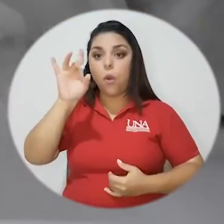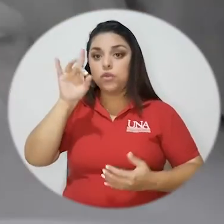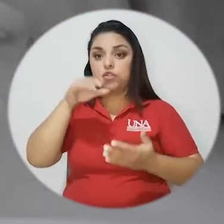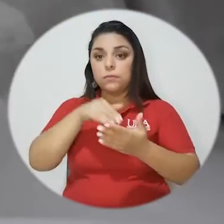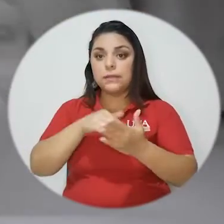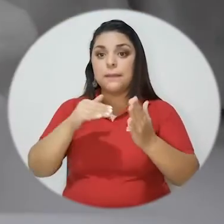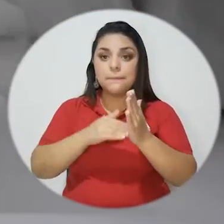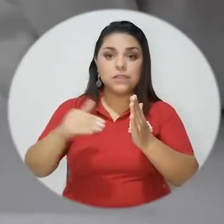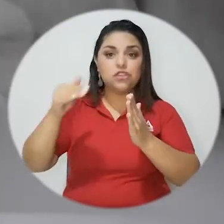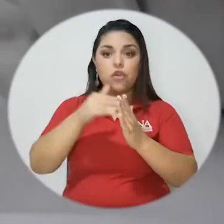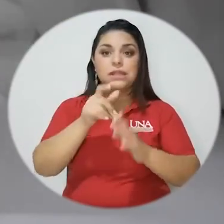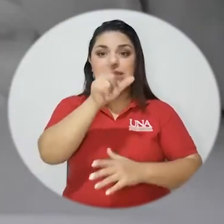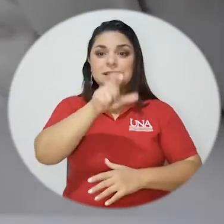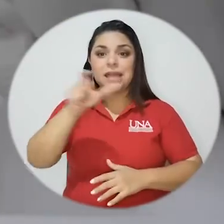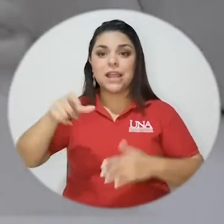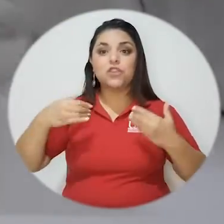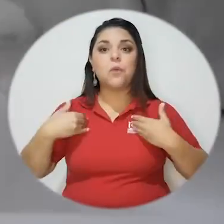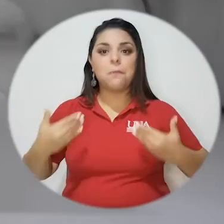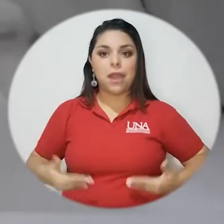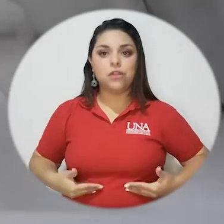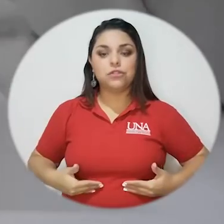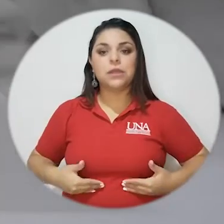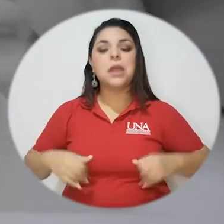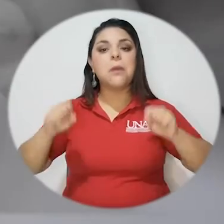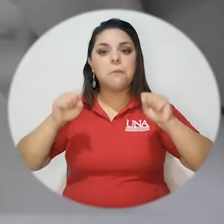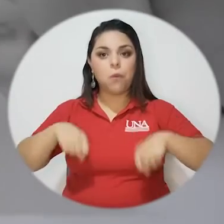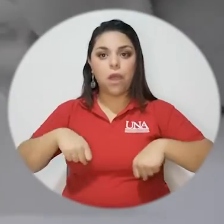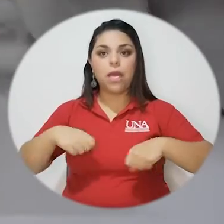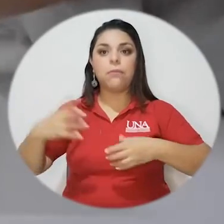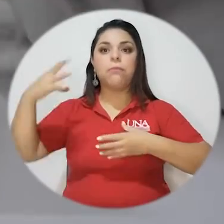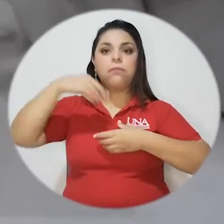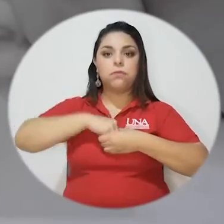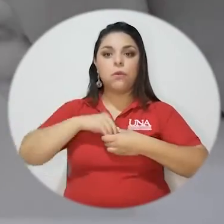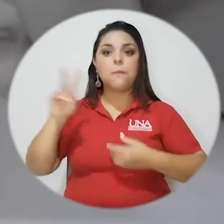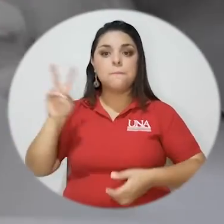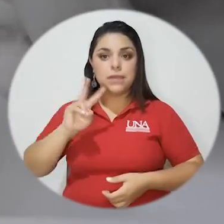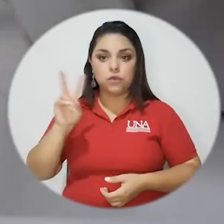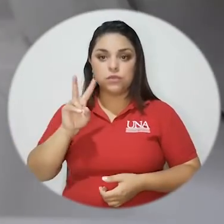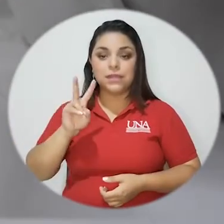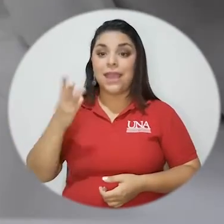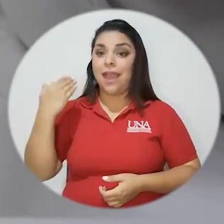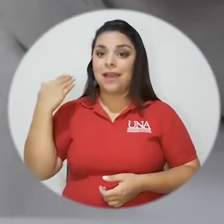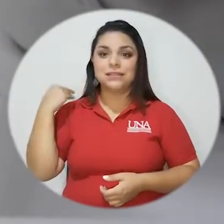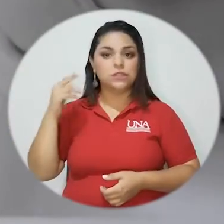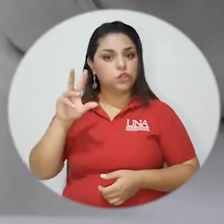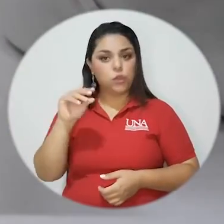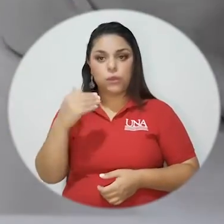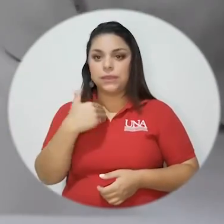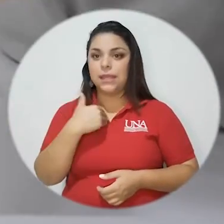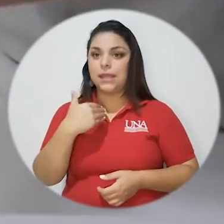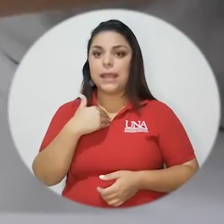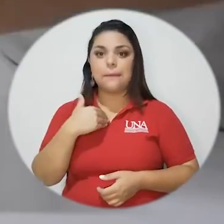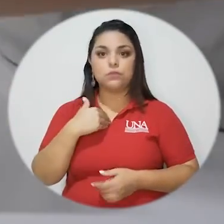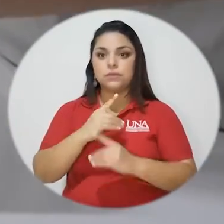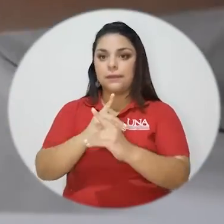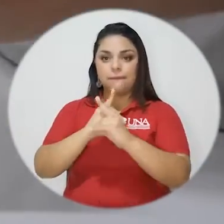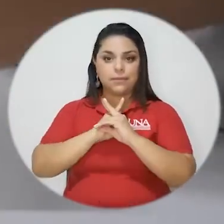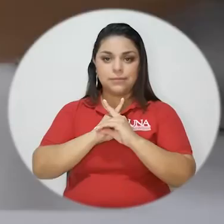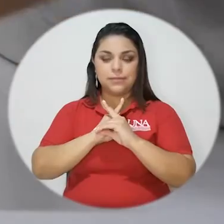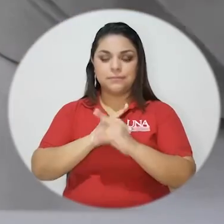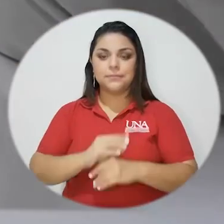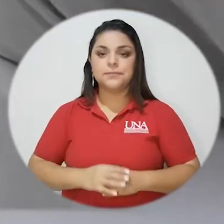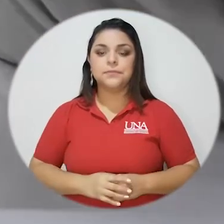millones de seres humanos susceptibles a un virus contra el cual no teníamos prácticamente mayor